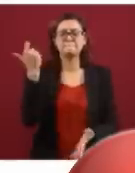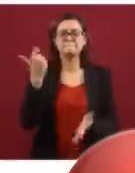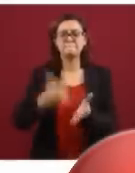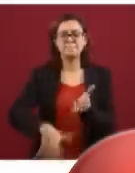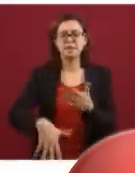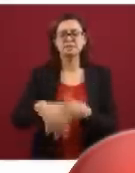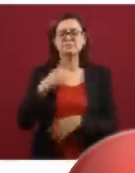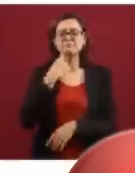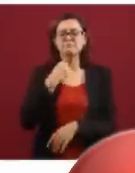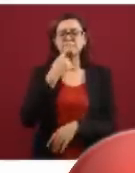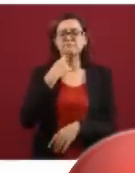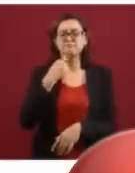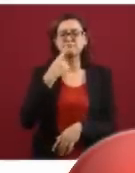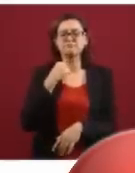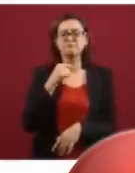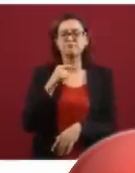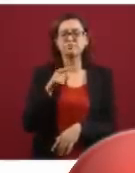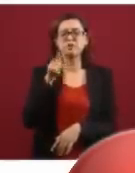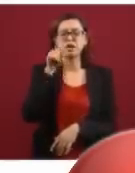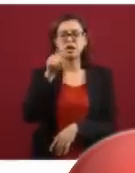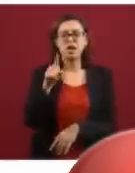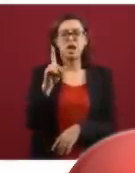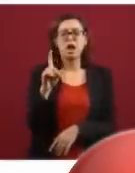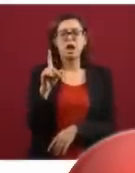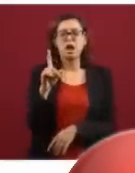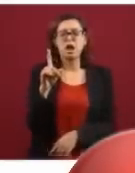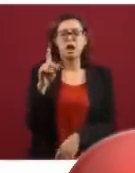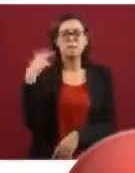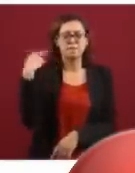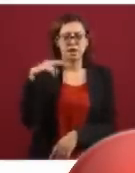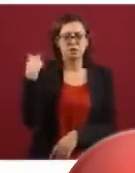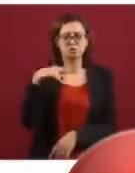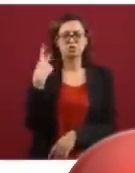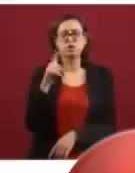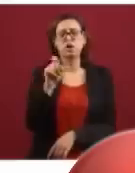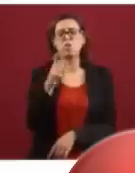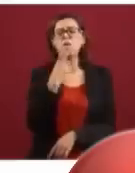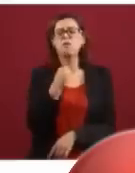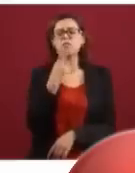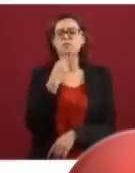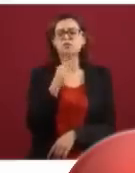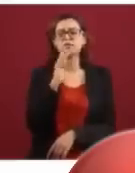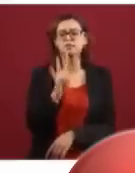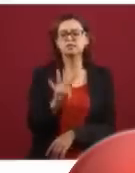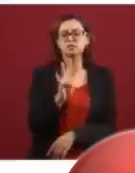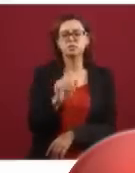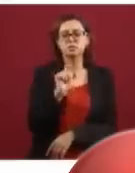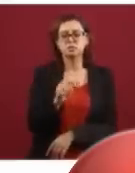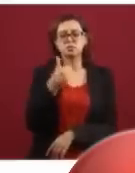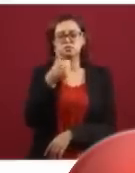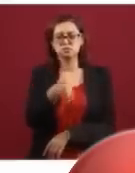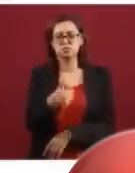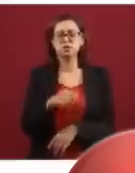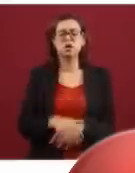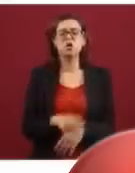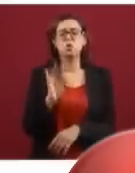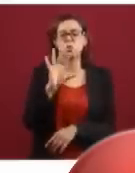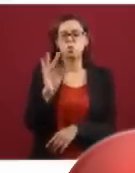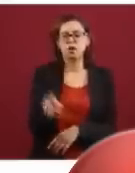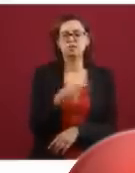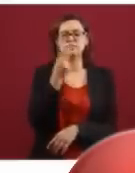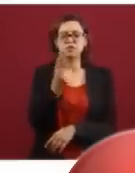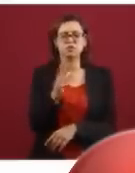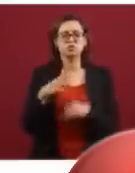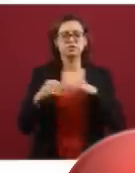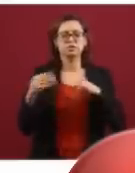económica con el margen menor es Superservicio de Agua Dulce en Agua Dulce, Veracruz, a 19 pesos con 6 centavos por litro, 42 centavos de